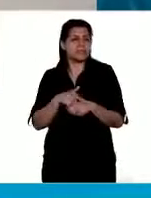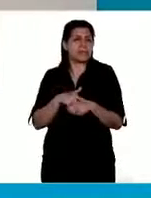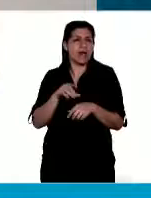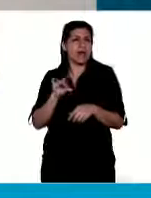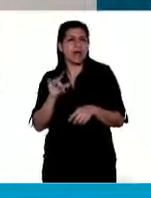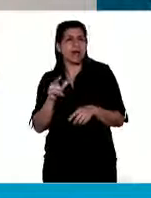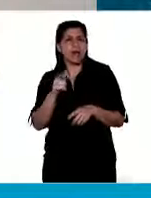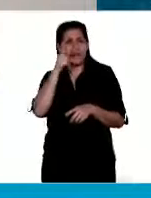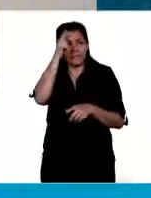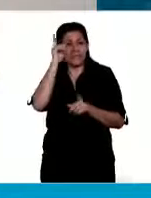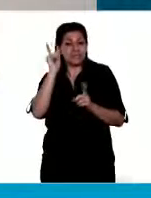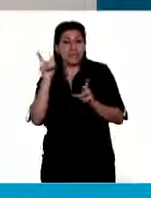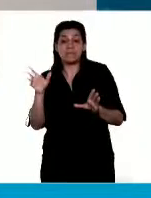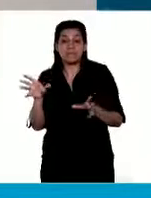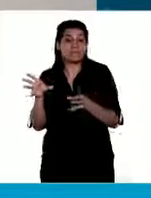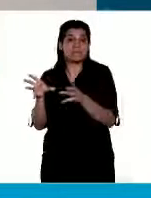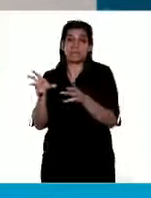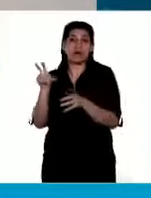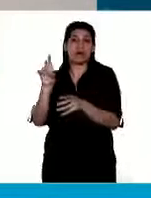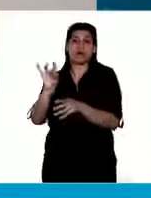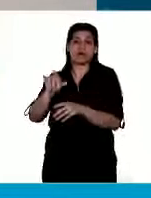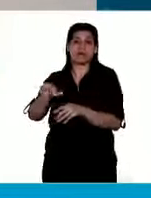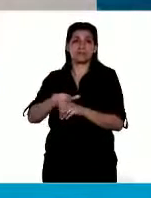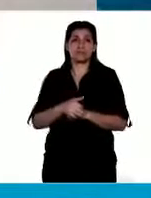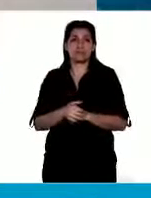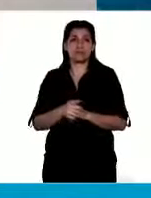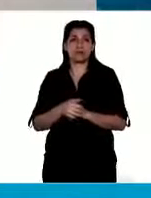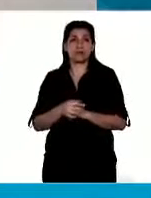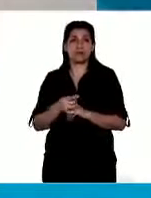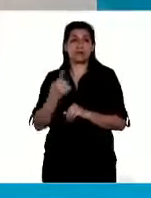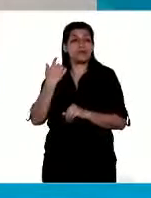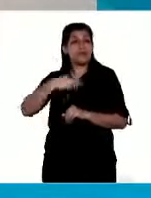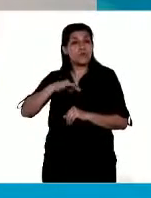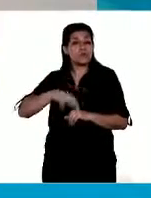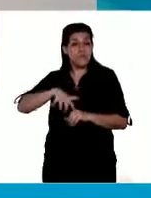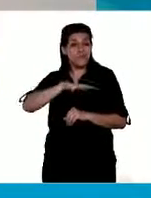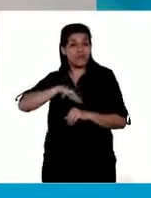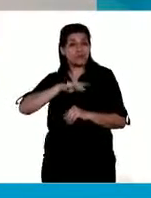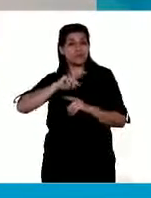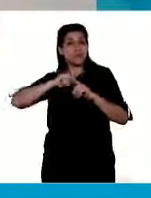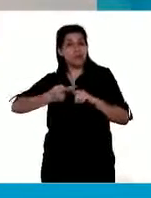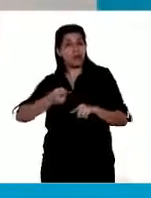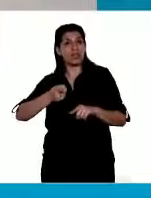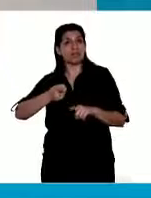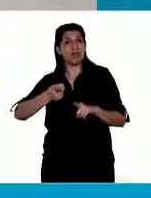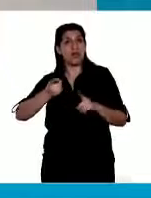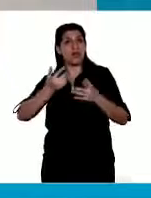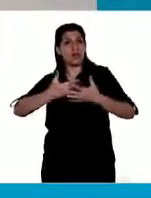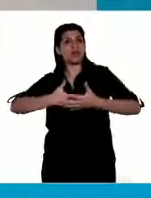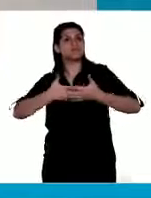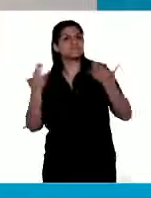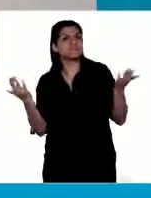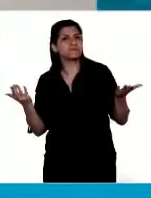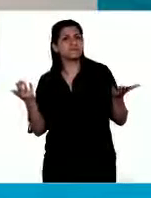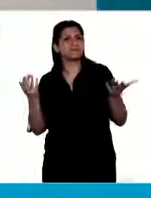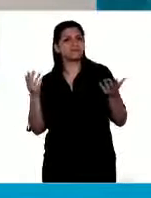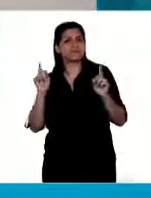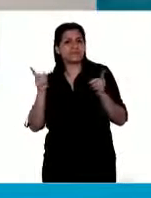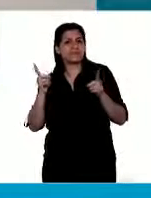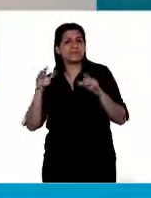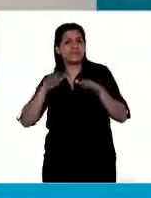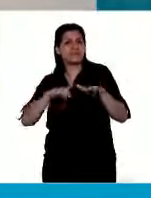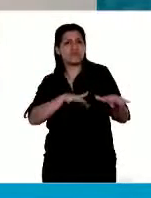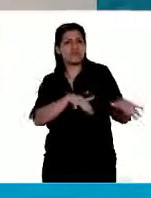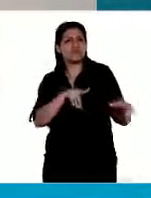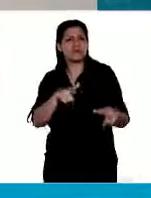policía misma. Fuimos los únicos, fuimos el único espacio político que públicamente en medio del conflicto le pidió a la